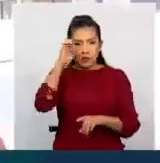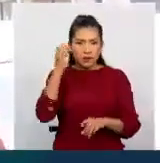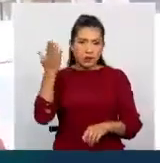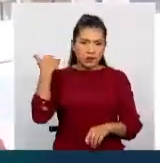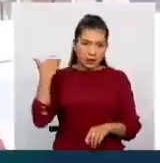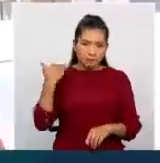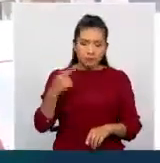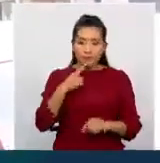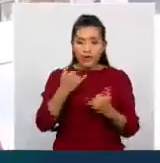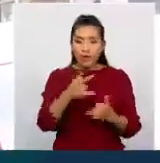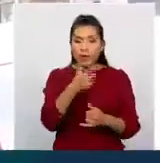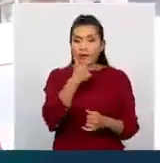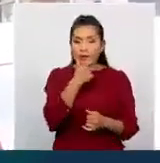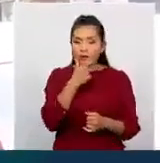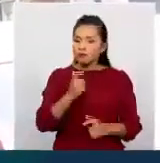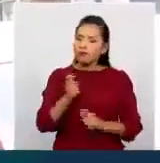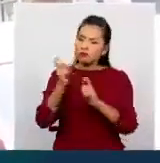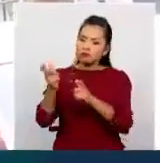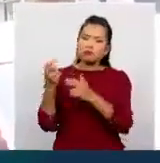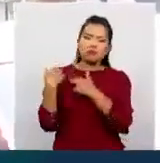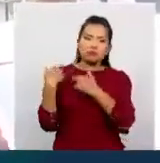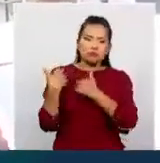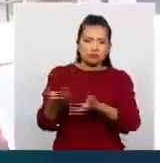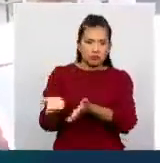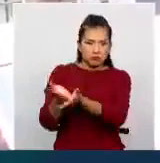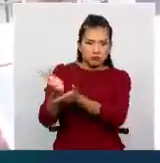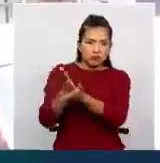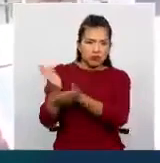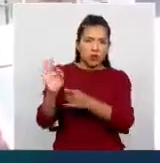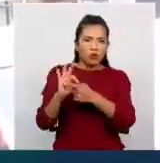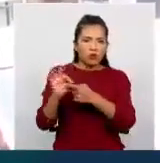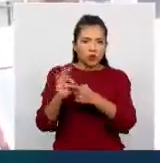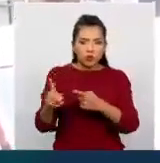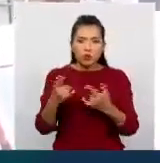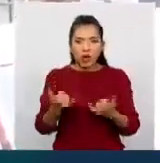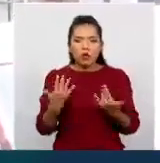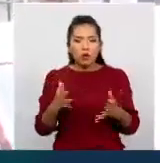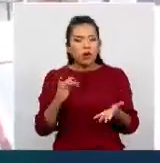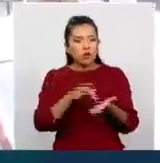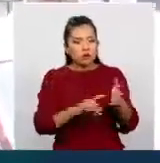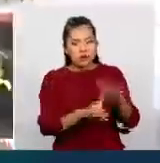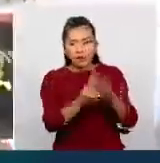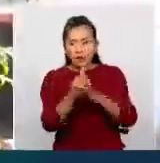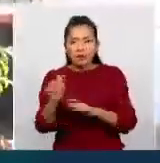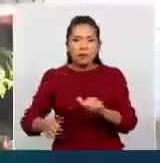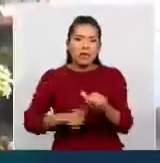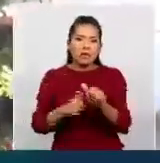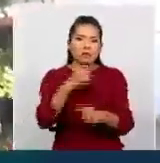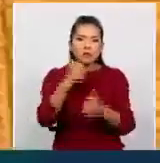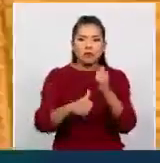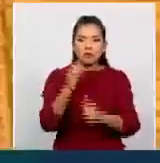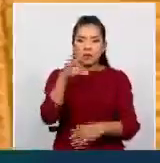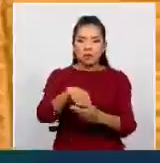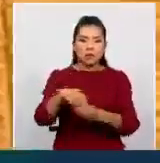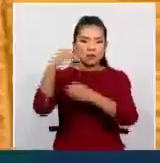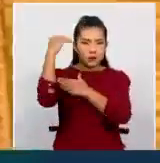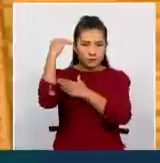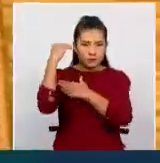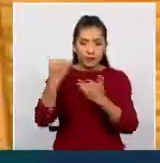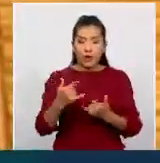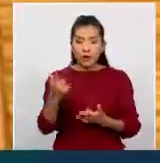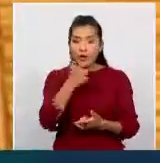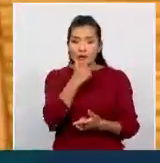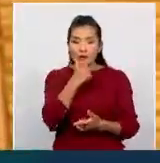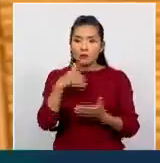delegó las funciones a Walter Chávez y por eso toda esta nueva ola de persecuciones en Santa Cruz. Camacho va a cumplir un año